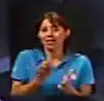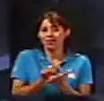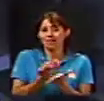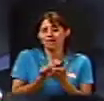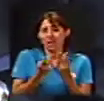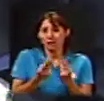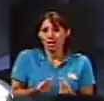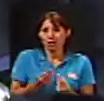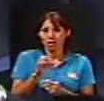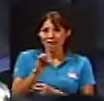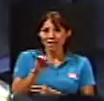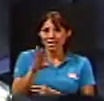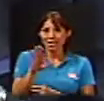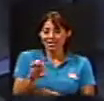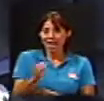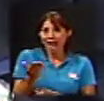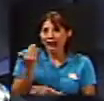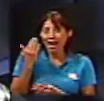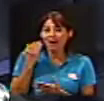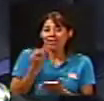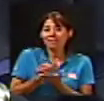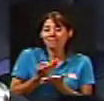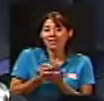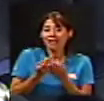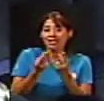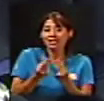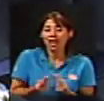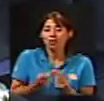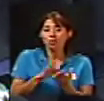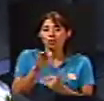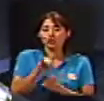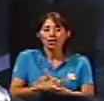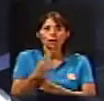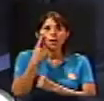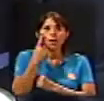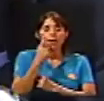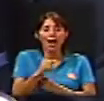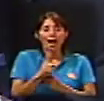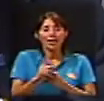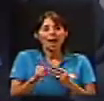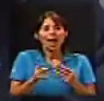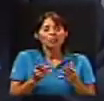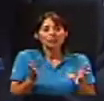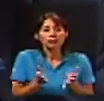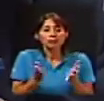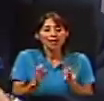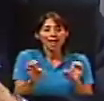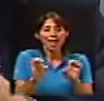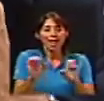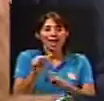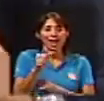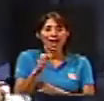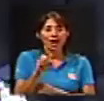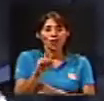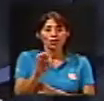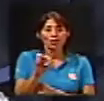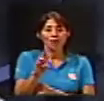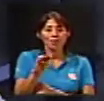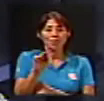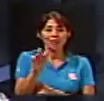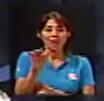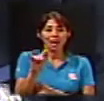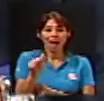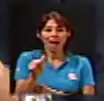un proyecto para generación geotérmica de 550